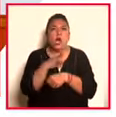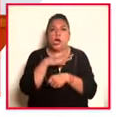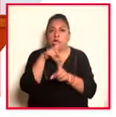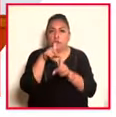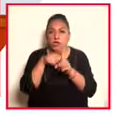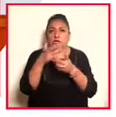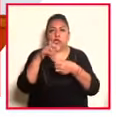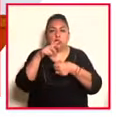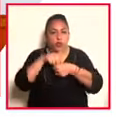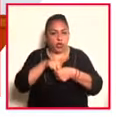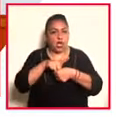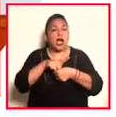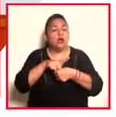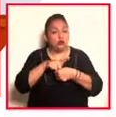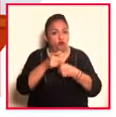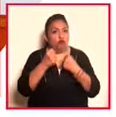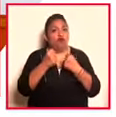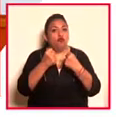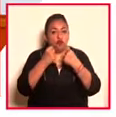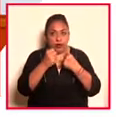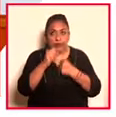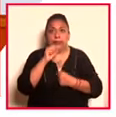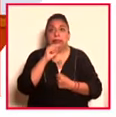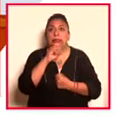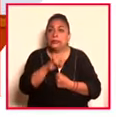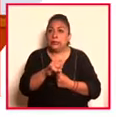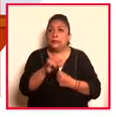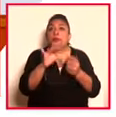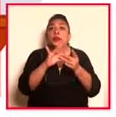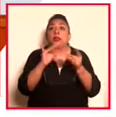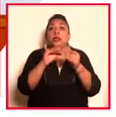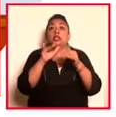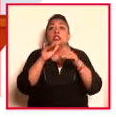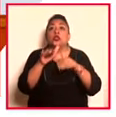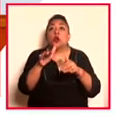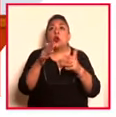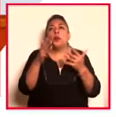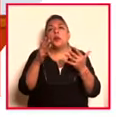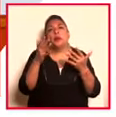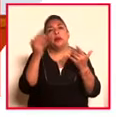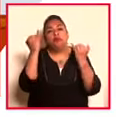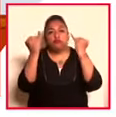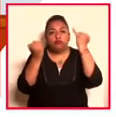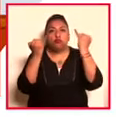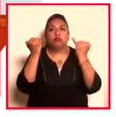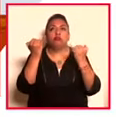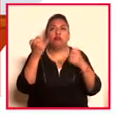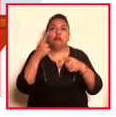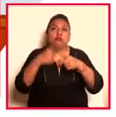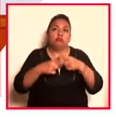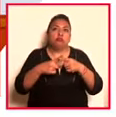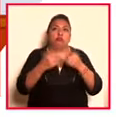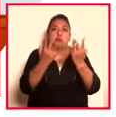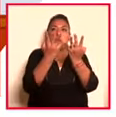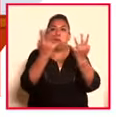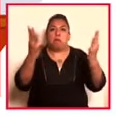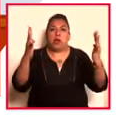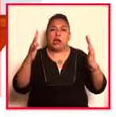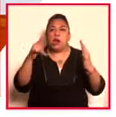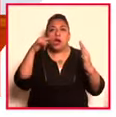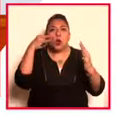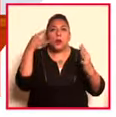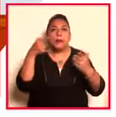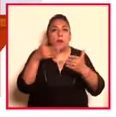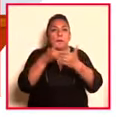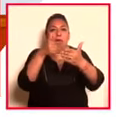social bastante aguda, que habla sobre la creación de estas barreras invisibles, de